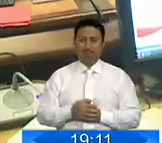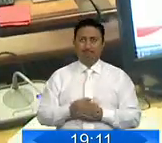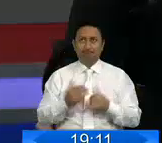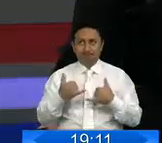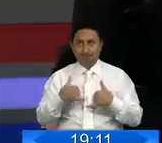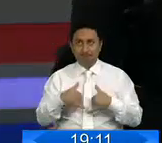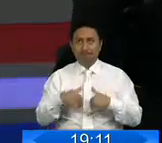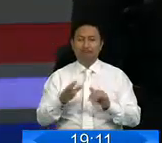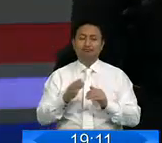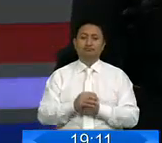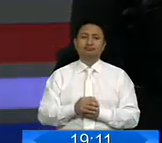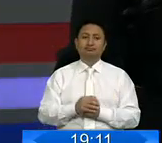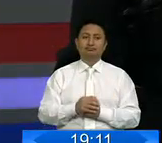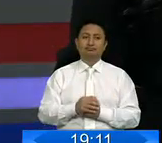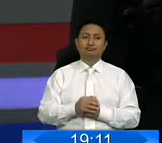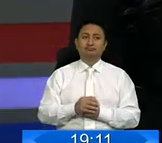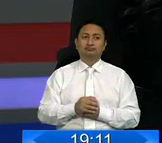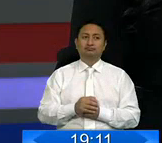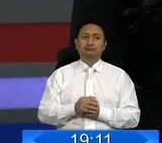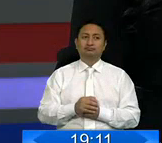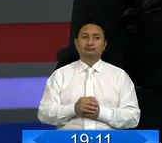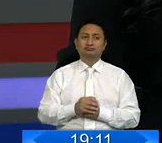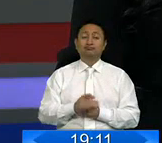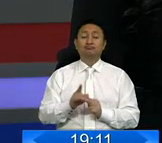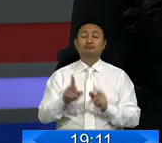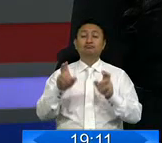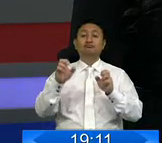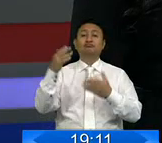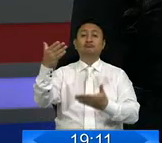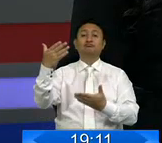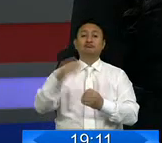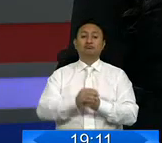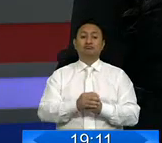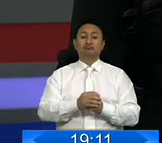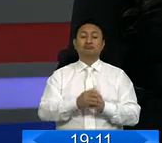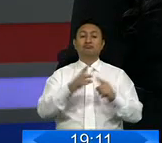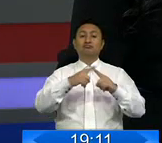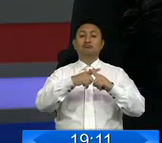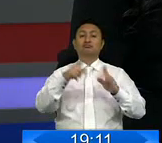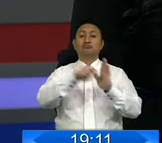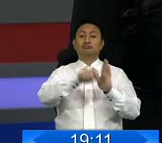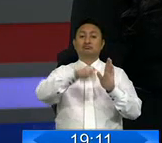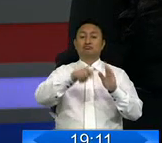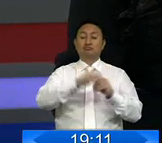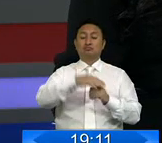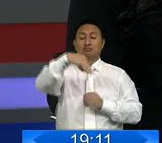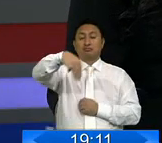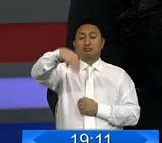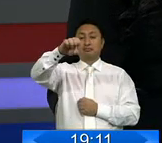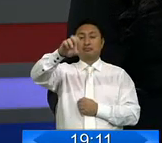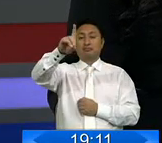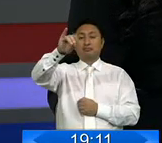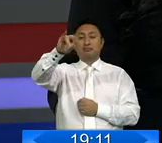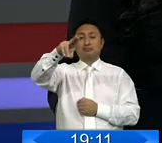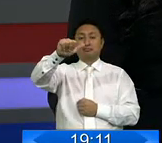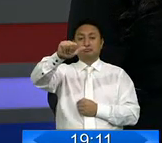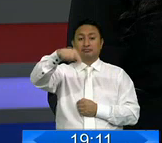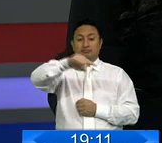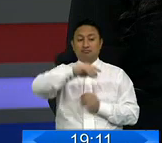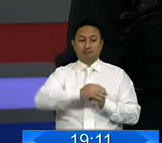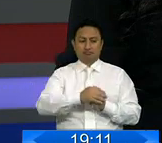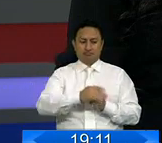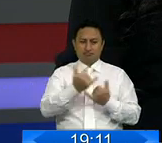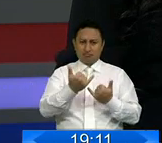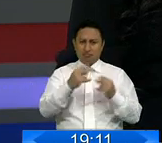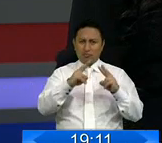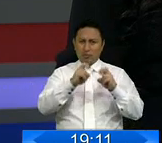Gallo. Como un tema político califica el ex procurador Gustavo Medina la investigación iniciada contra el contralor Pablo